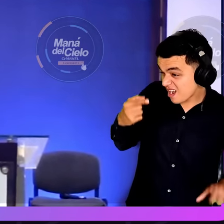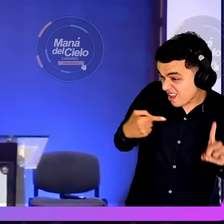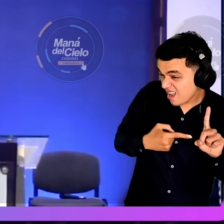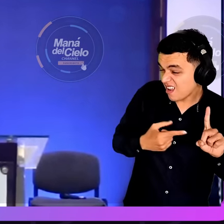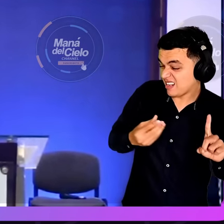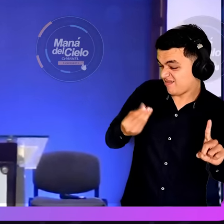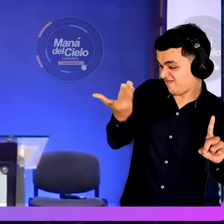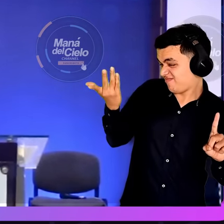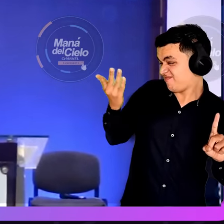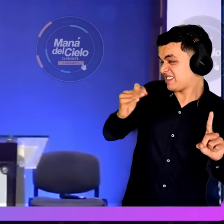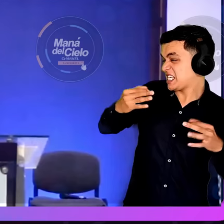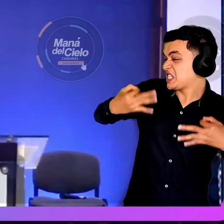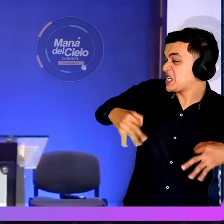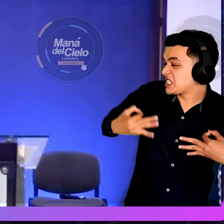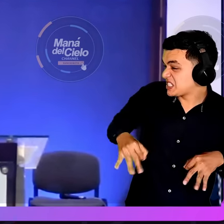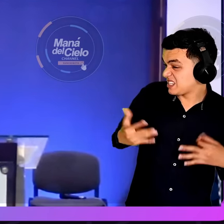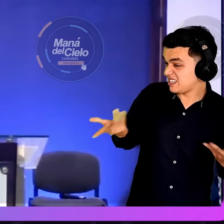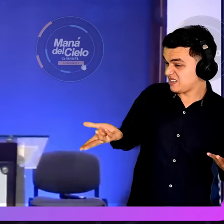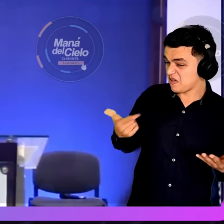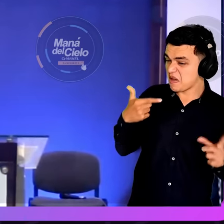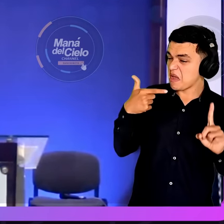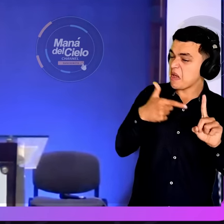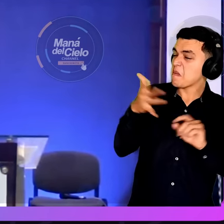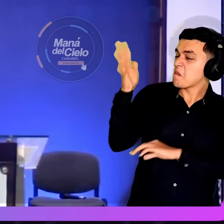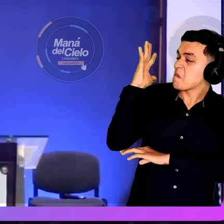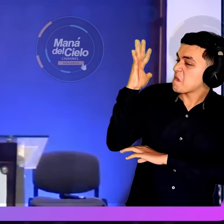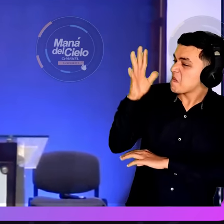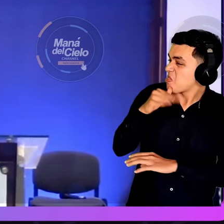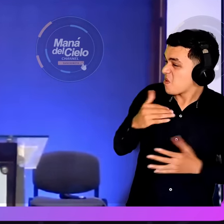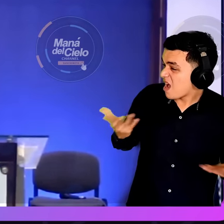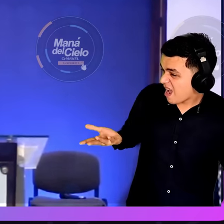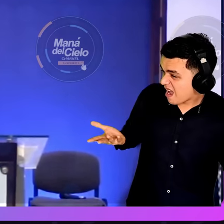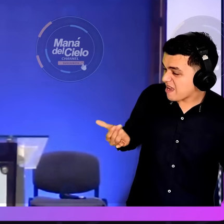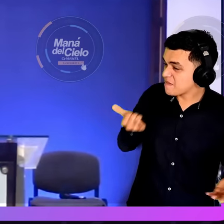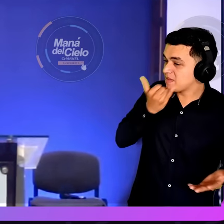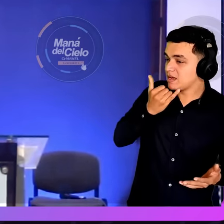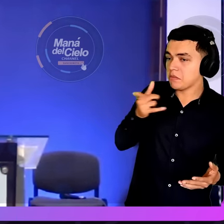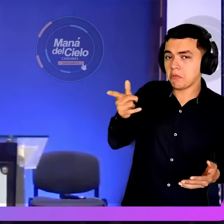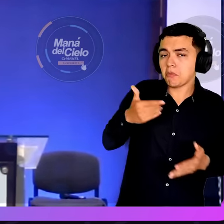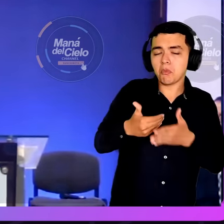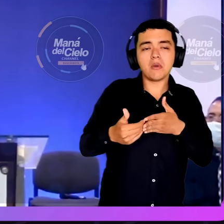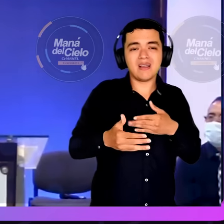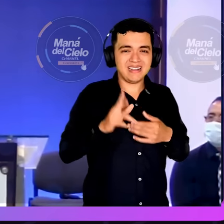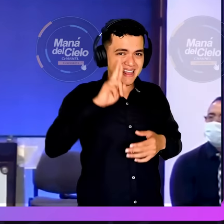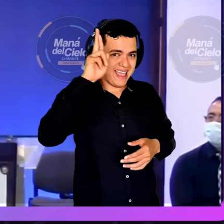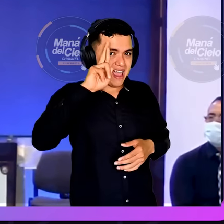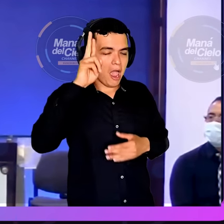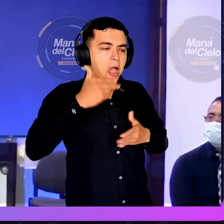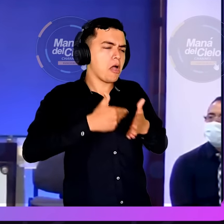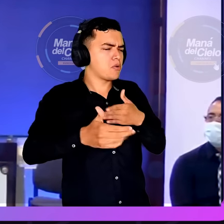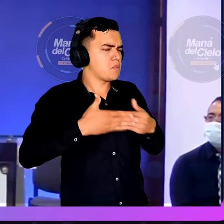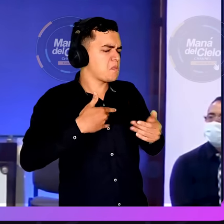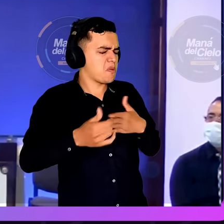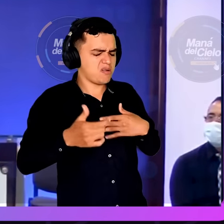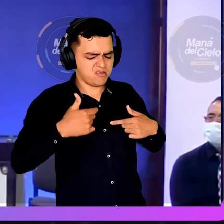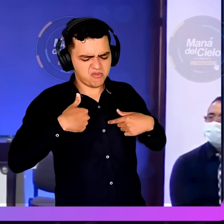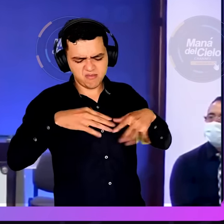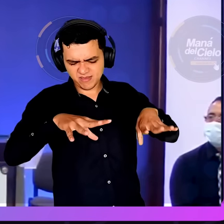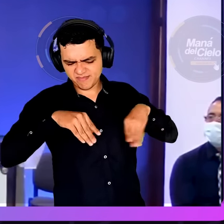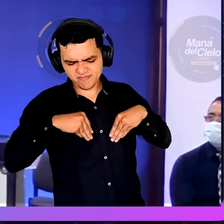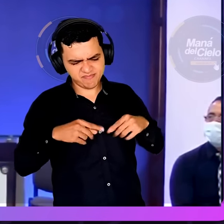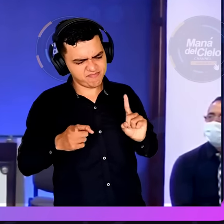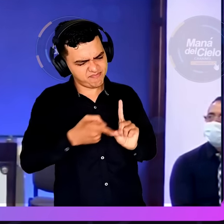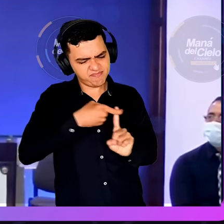que estaba antes de nosotros, por favor, había sido de la Directiva Nacional de Colombia, una mujer con mucha capacidad, y llegar